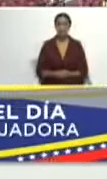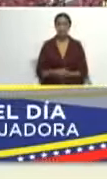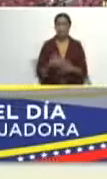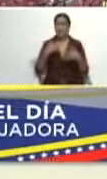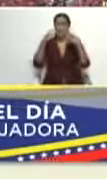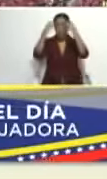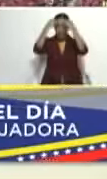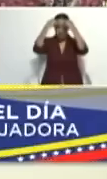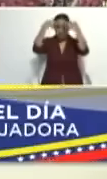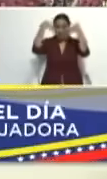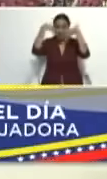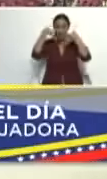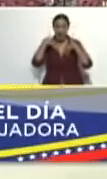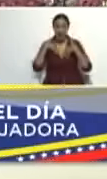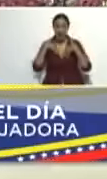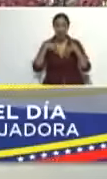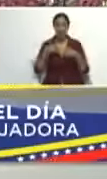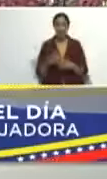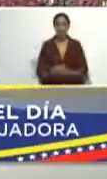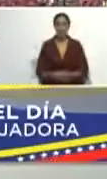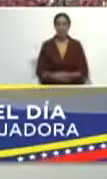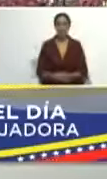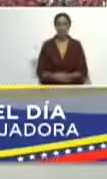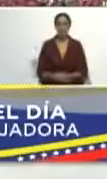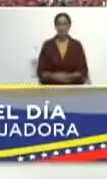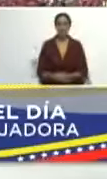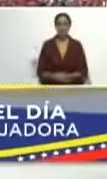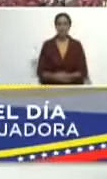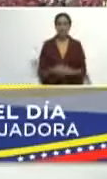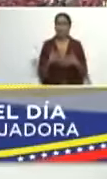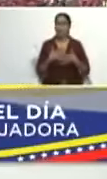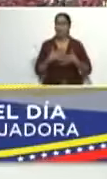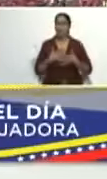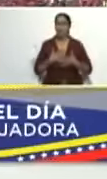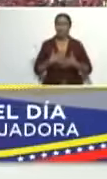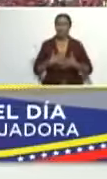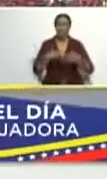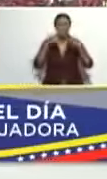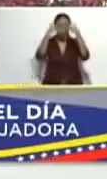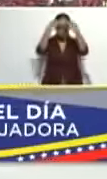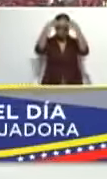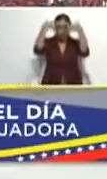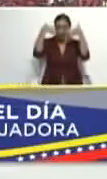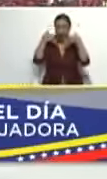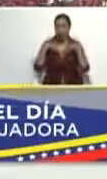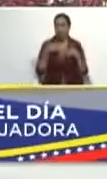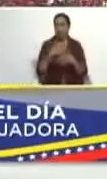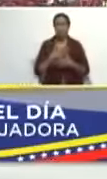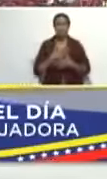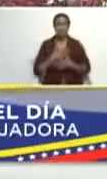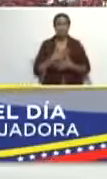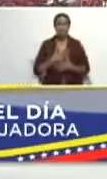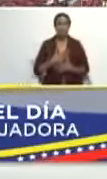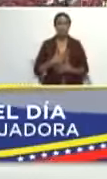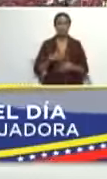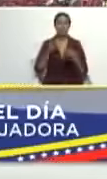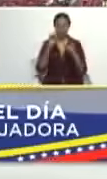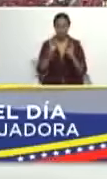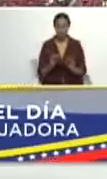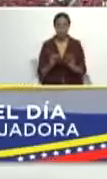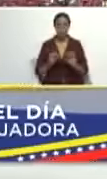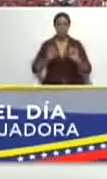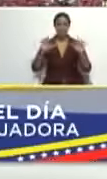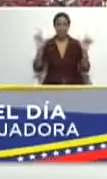Más sudado. ¿Qué más sudado? Estamos en cadena nacional de